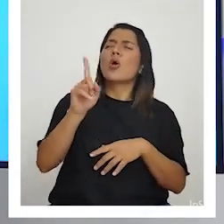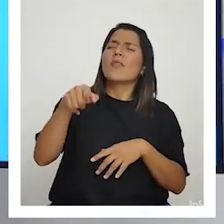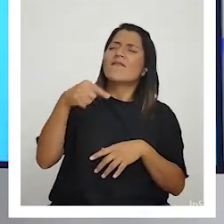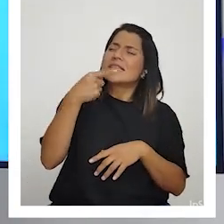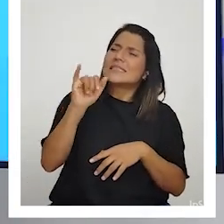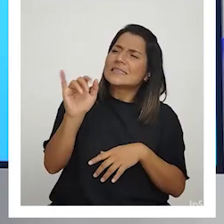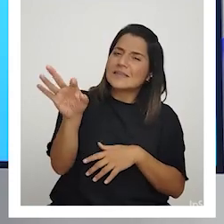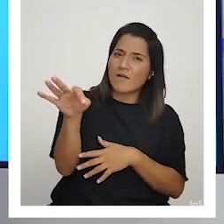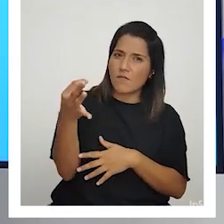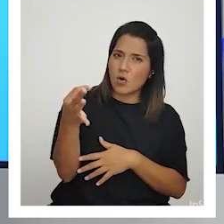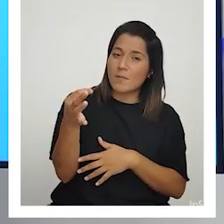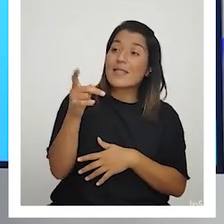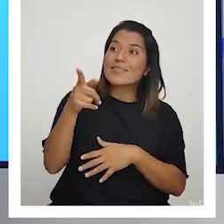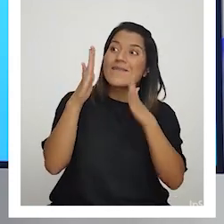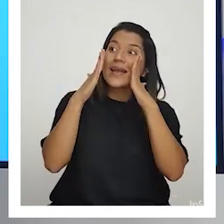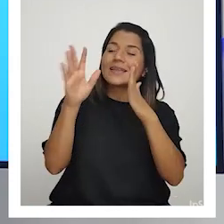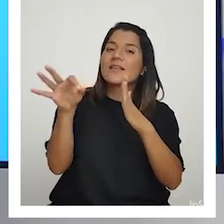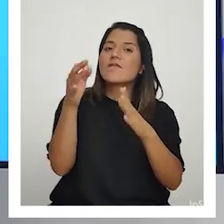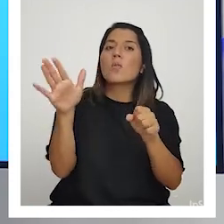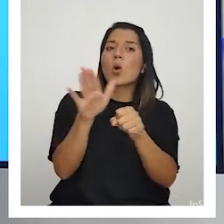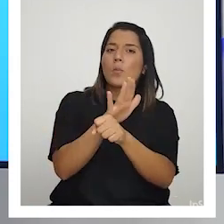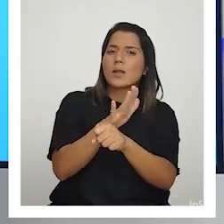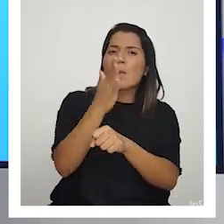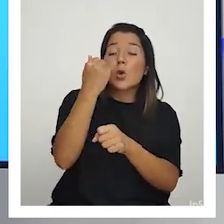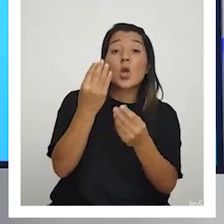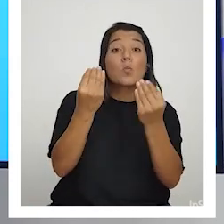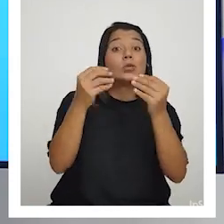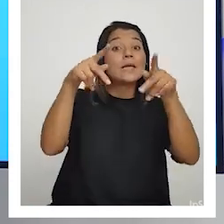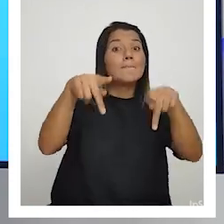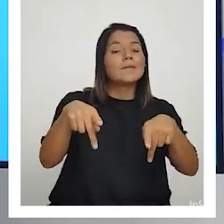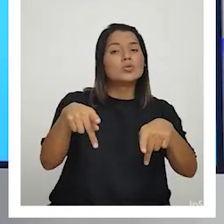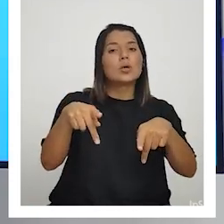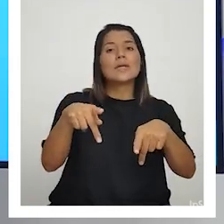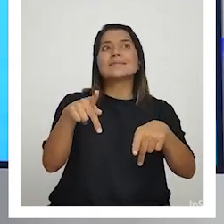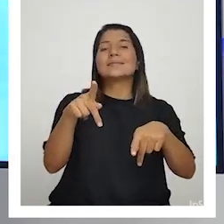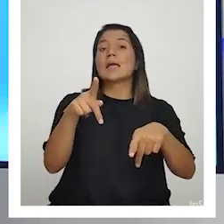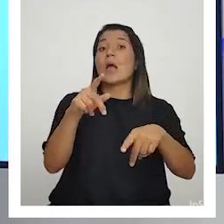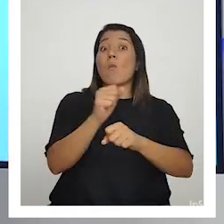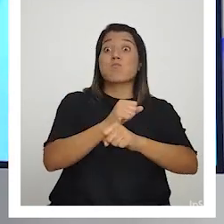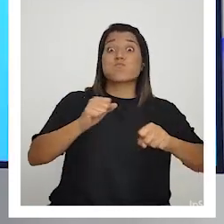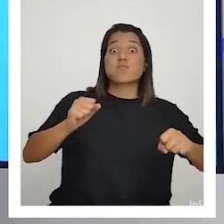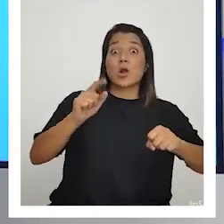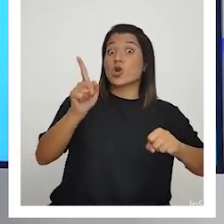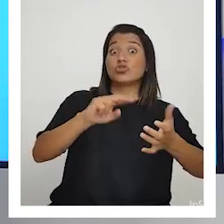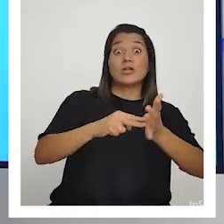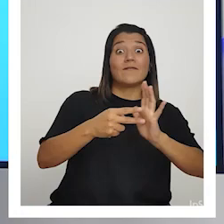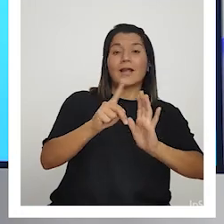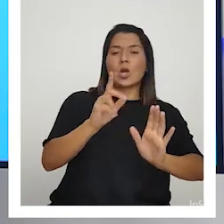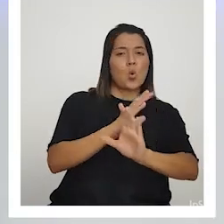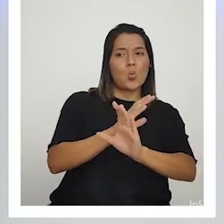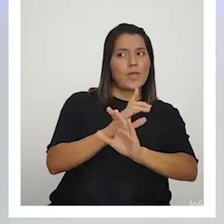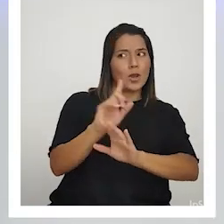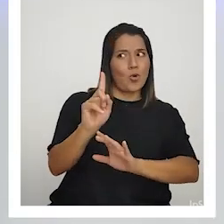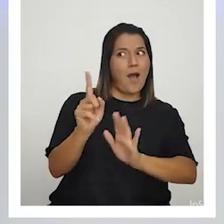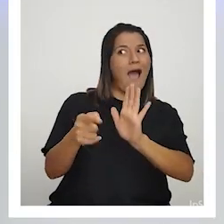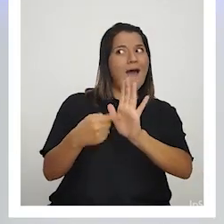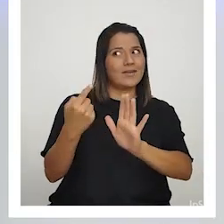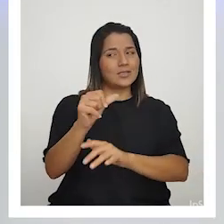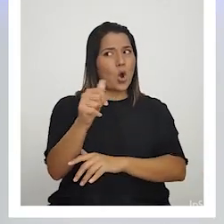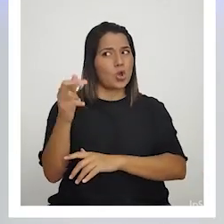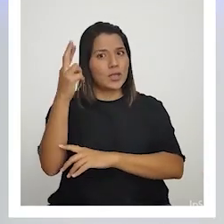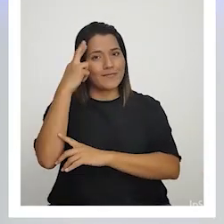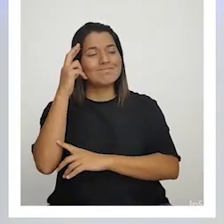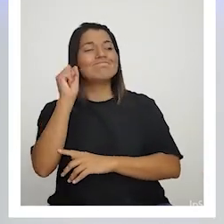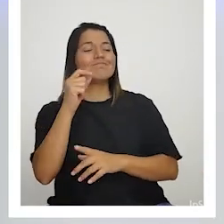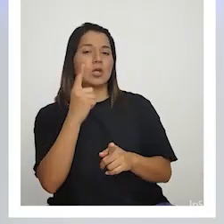manera integral, porque muchas personas no tienen obesidad porque no se cuidan, a veces trasciende. Sí, definitivamente hay